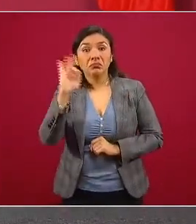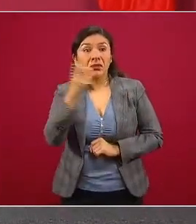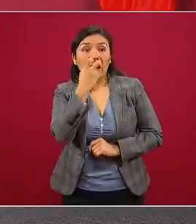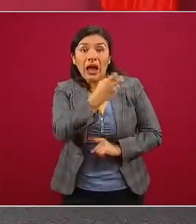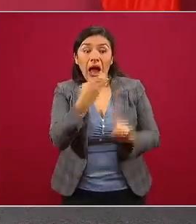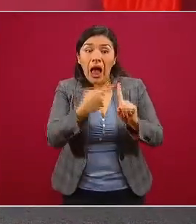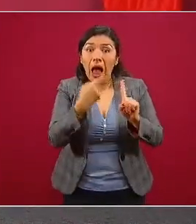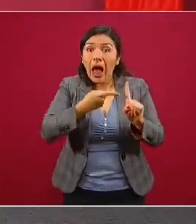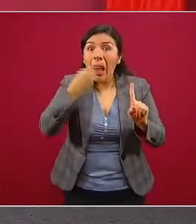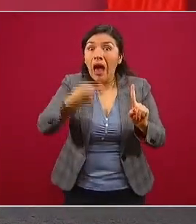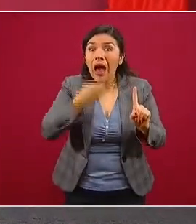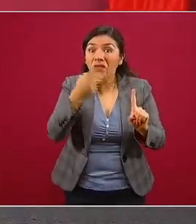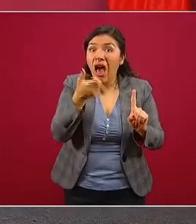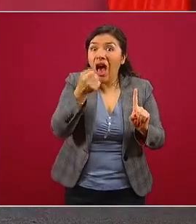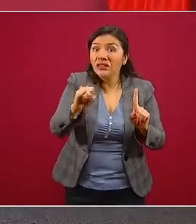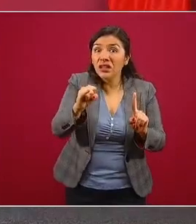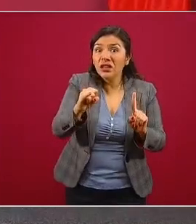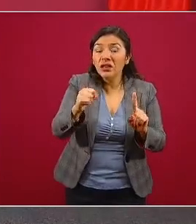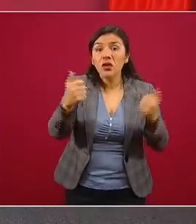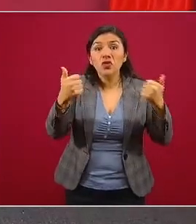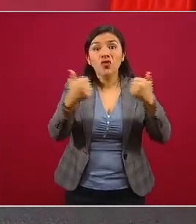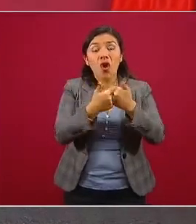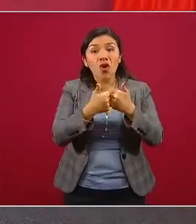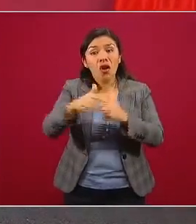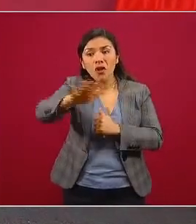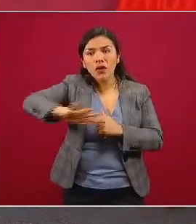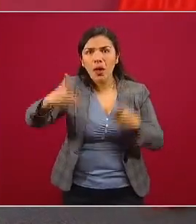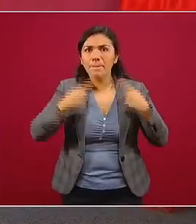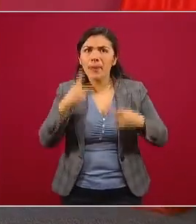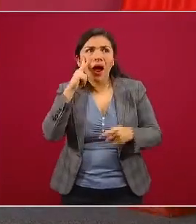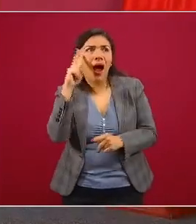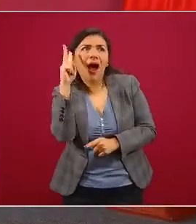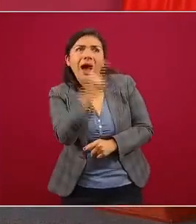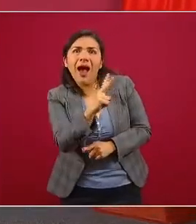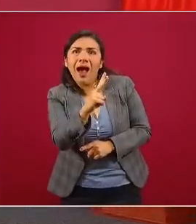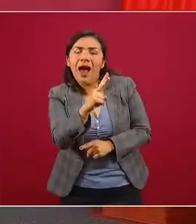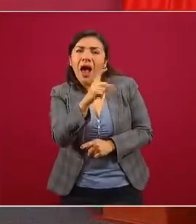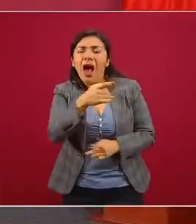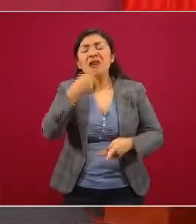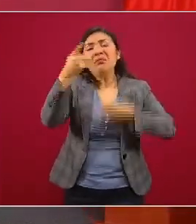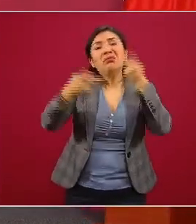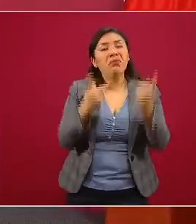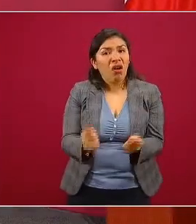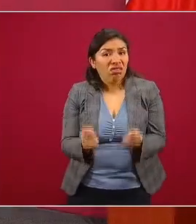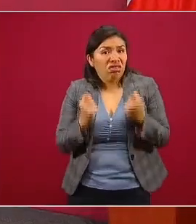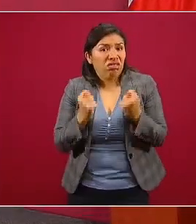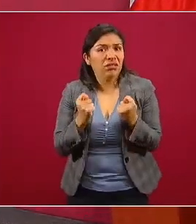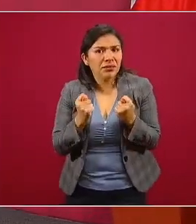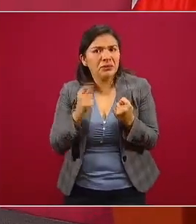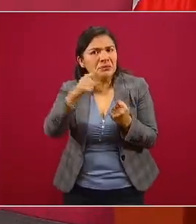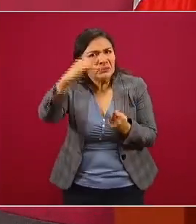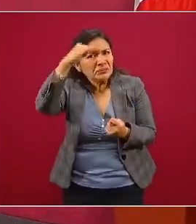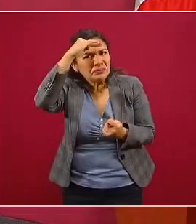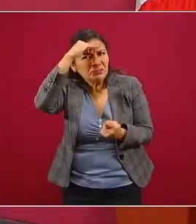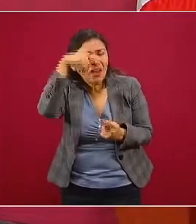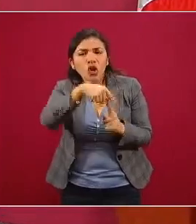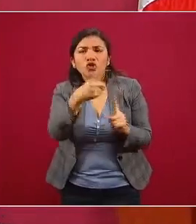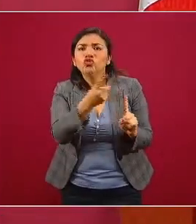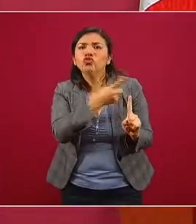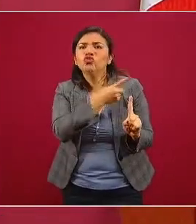público, si así se expresan en público, imaginen cómo se